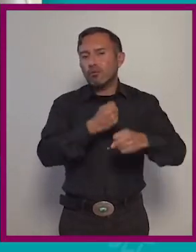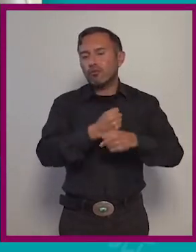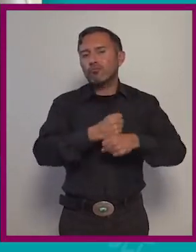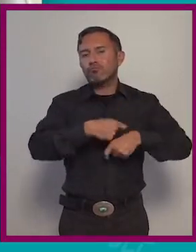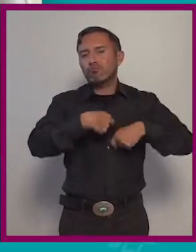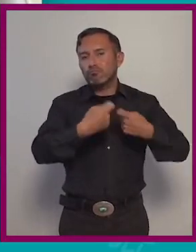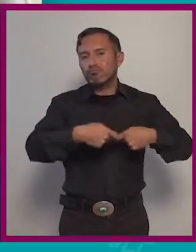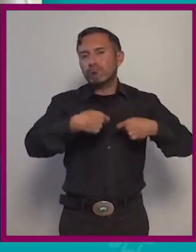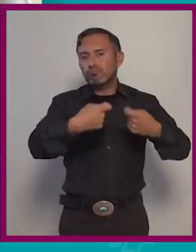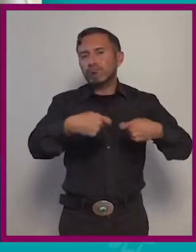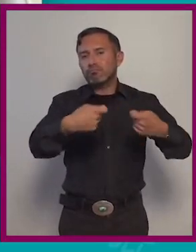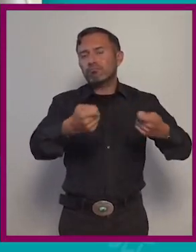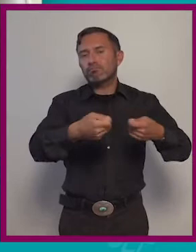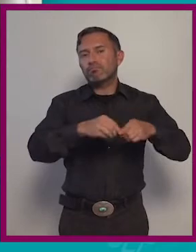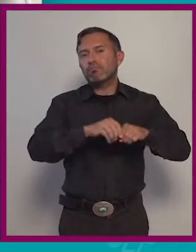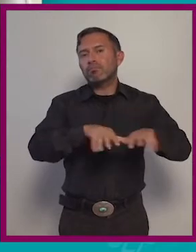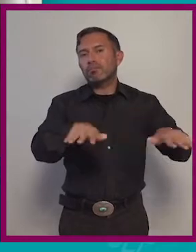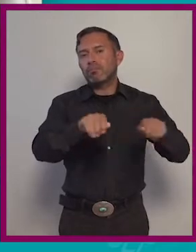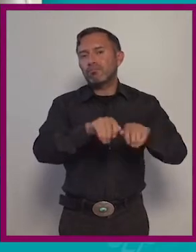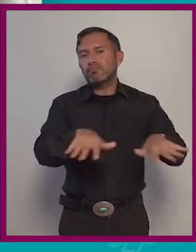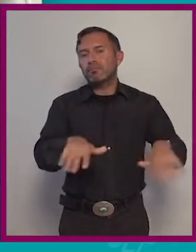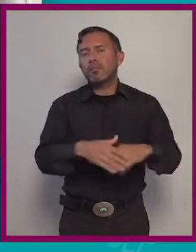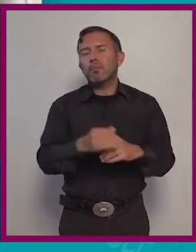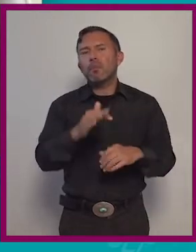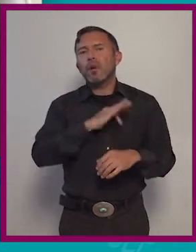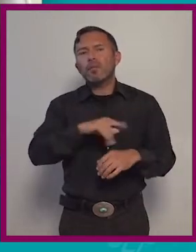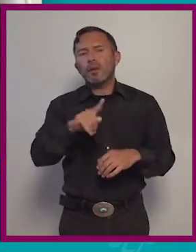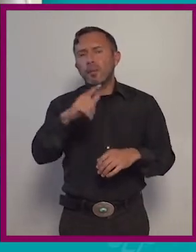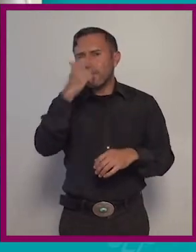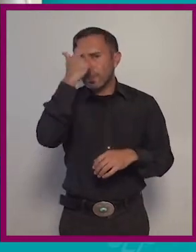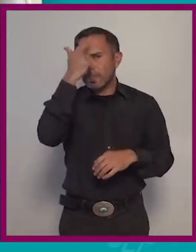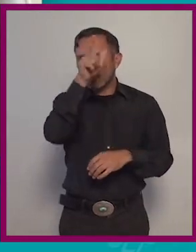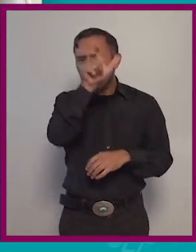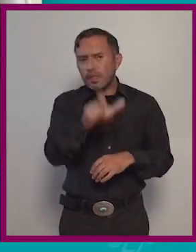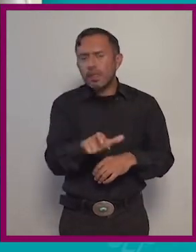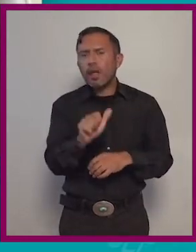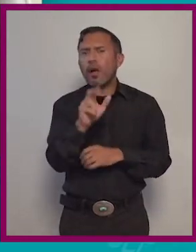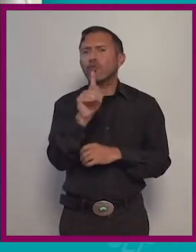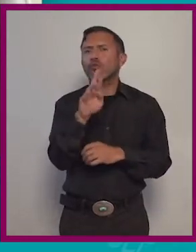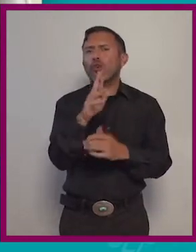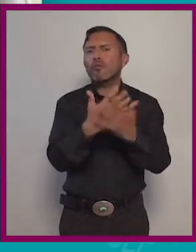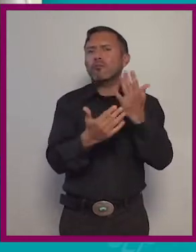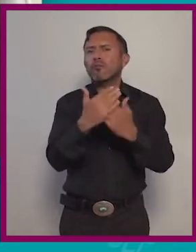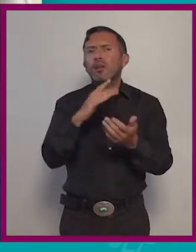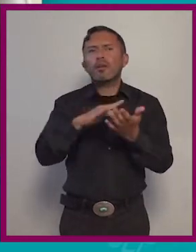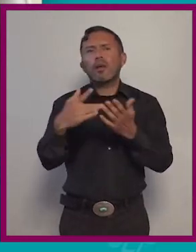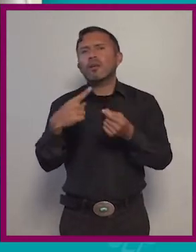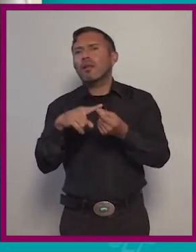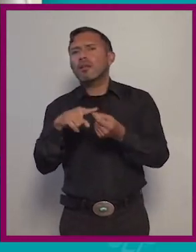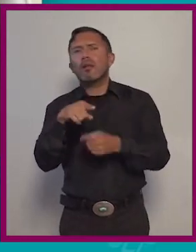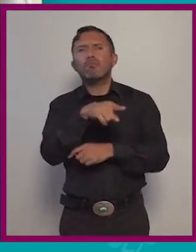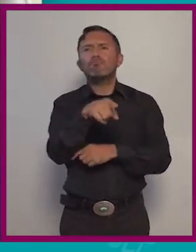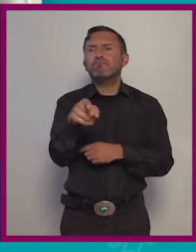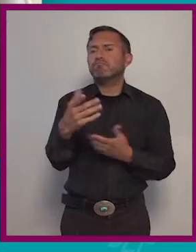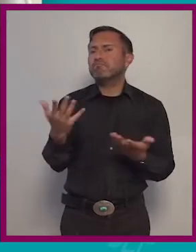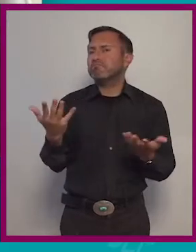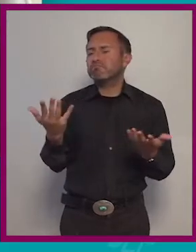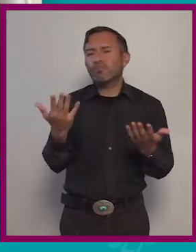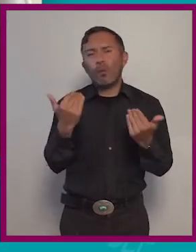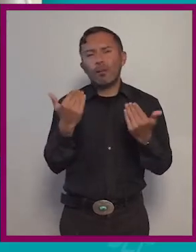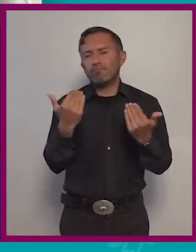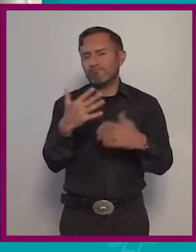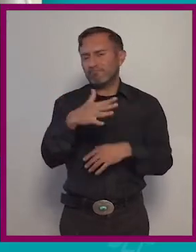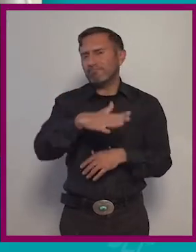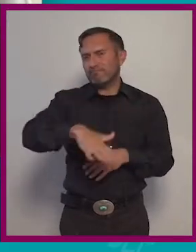no encontraríamos quién es el autor o a quién atribuirle esto, sino simplemente encontramos que toda la comunidad